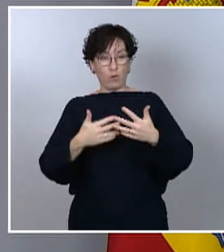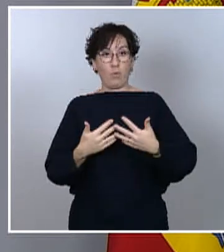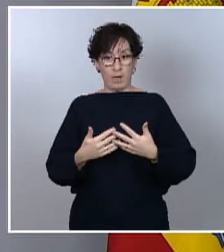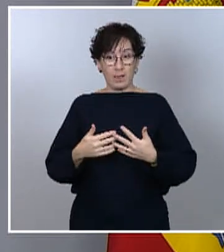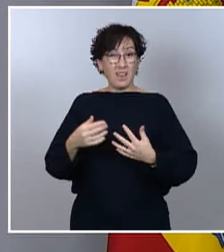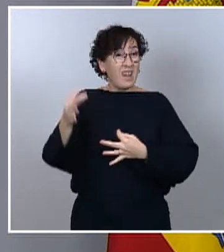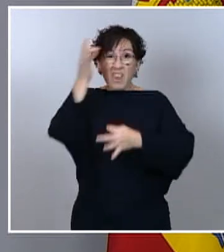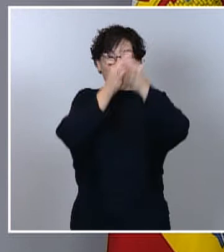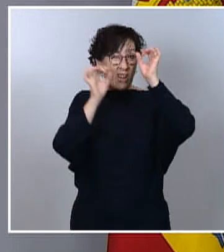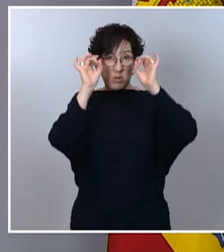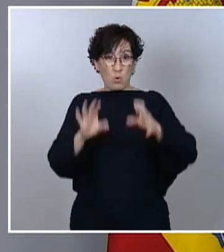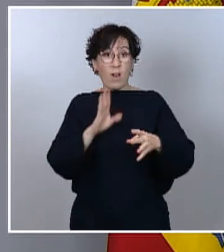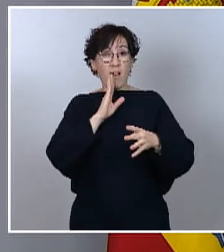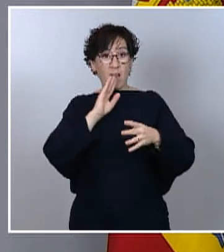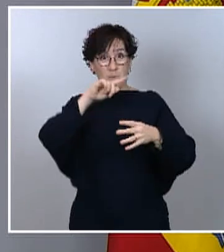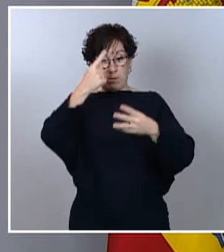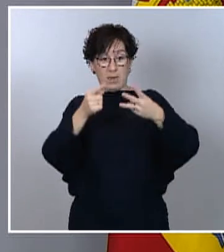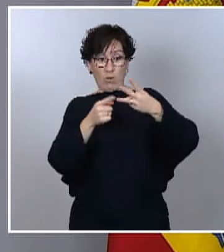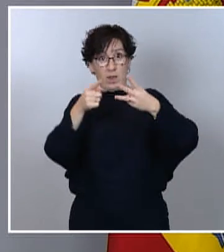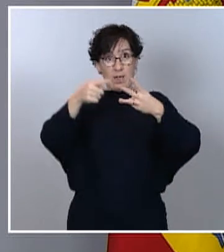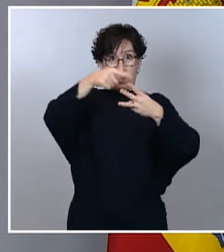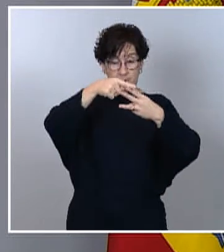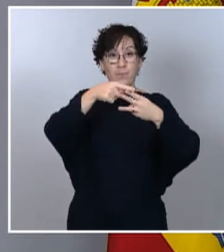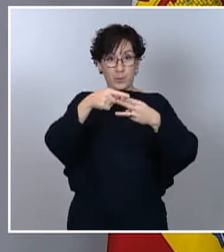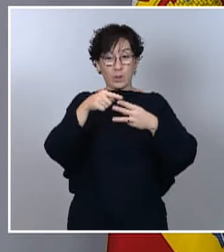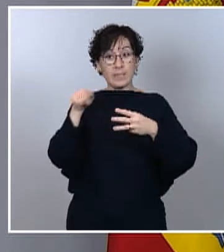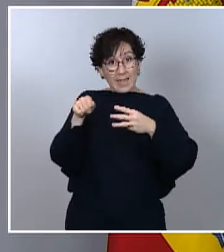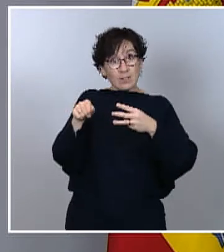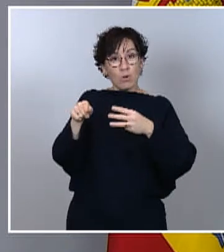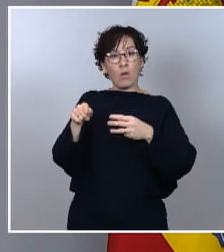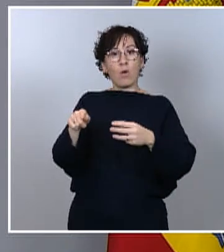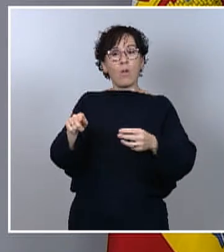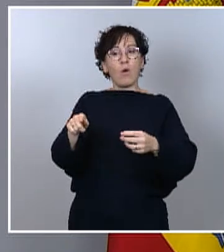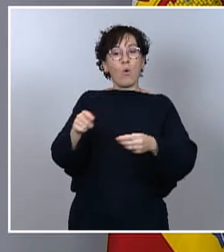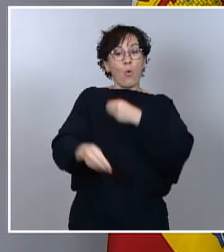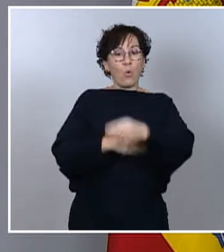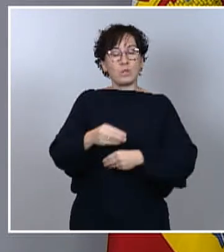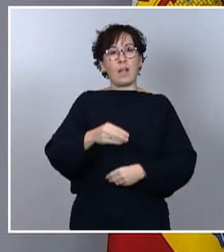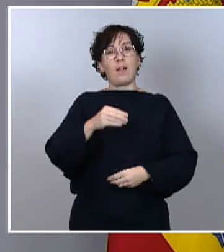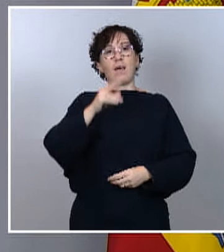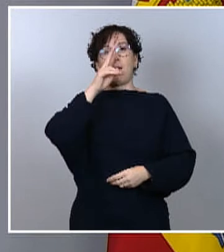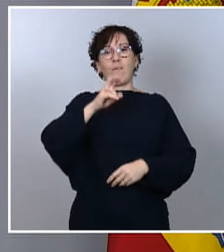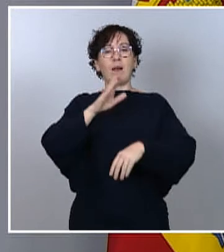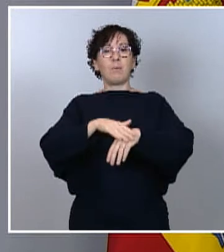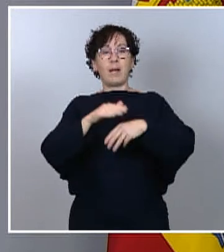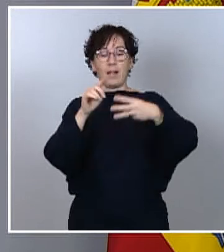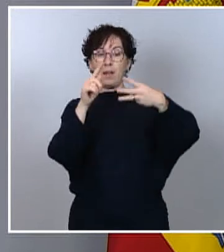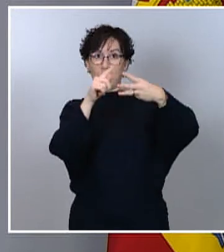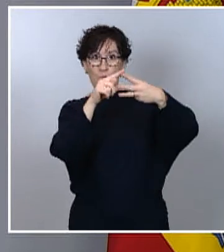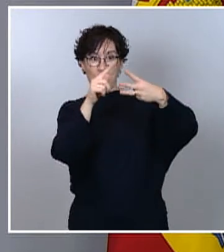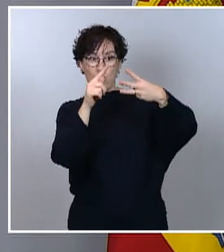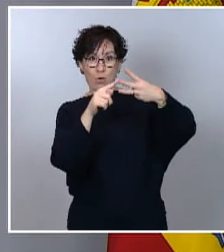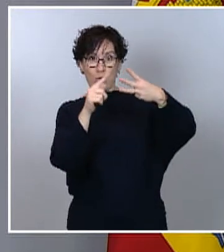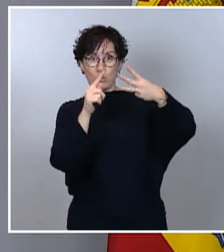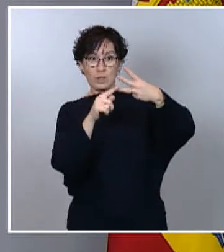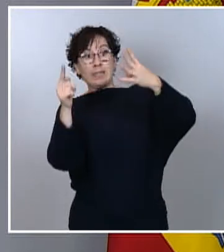rondas anteriores y la utilización de este dato nos permite comparar las rondas 1, 2 y 3 con la ronda 4 y